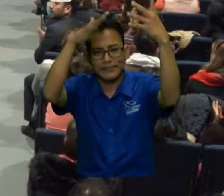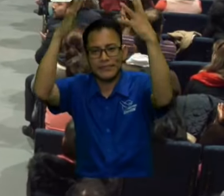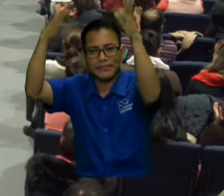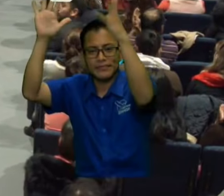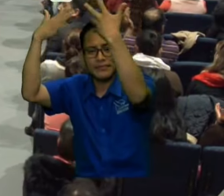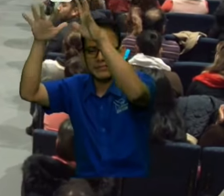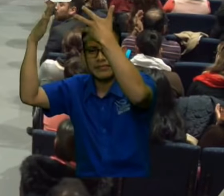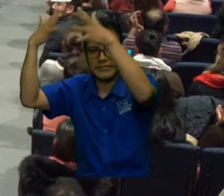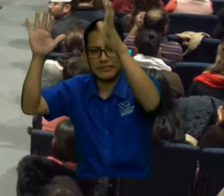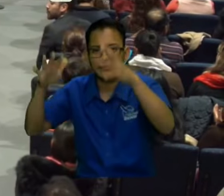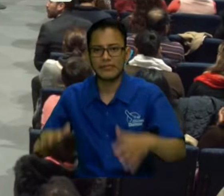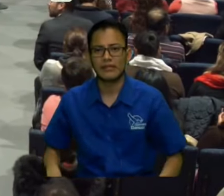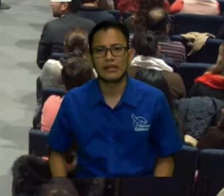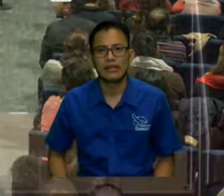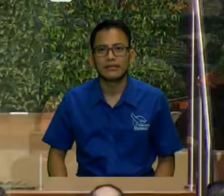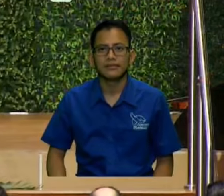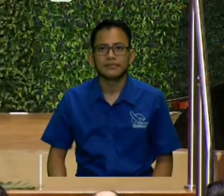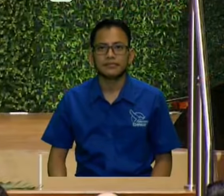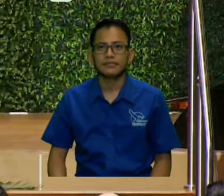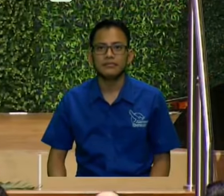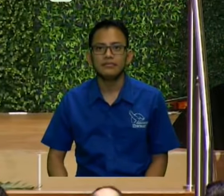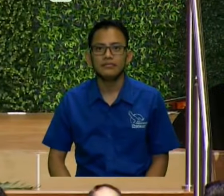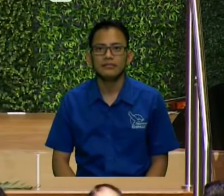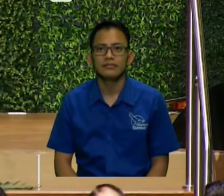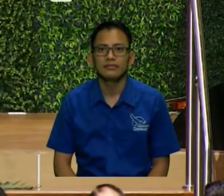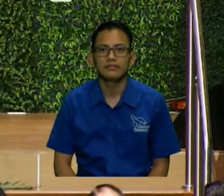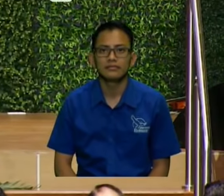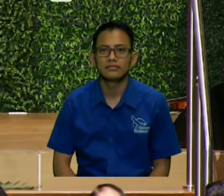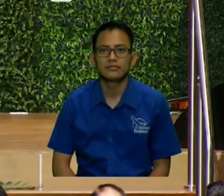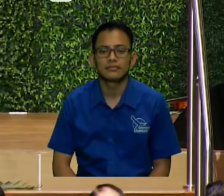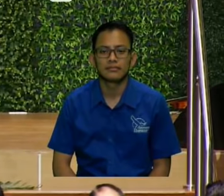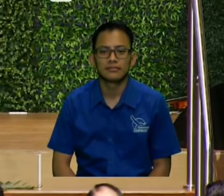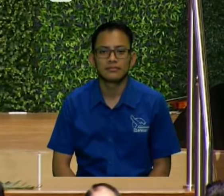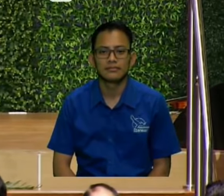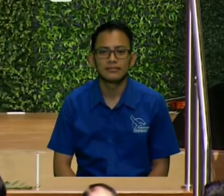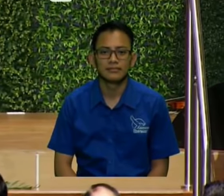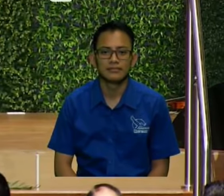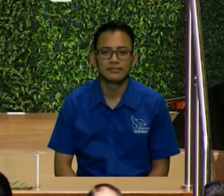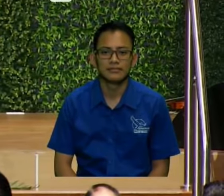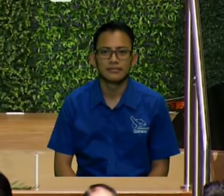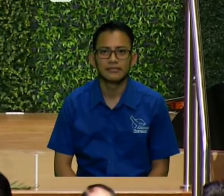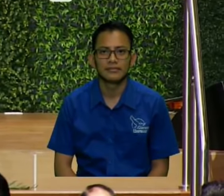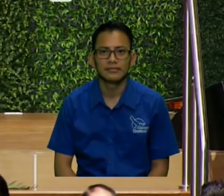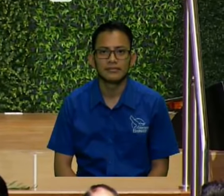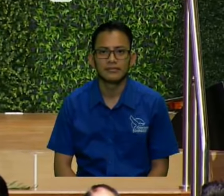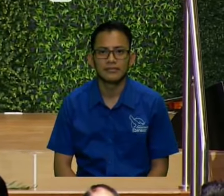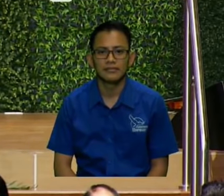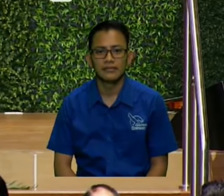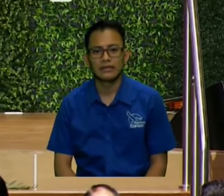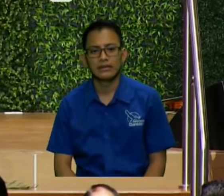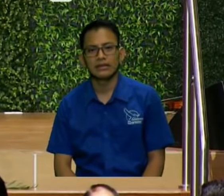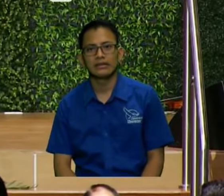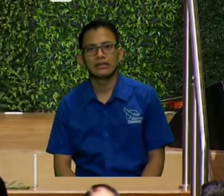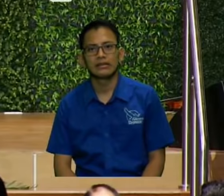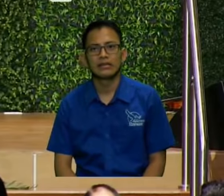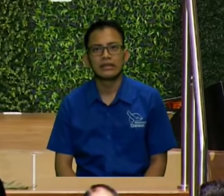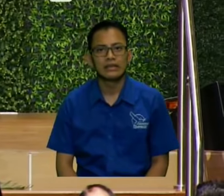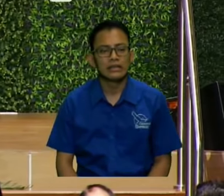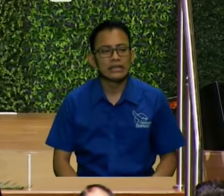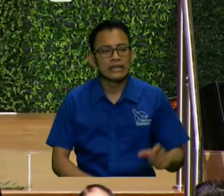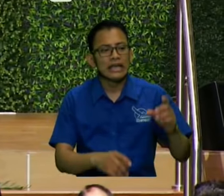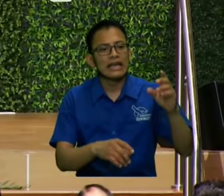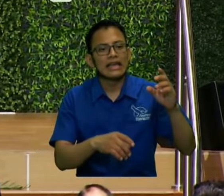Ahora, aquí hay otra cosa. la deformación y la